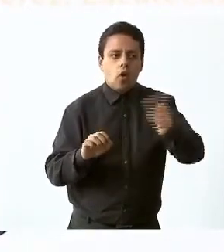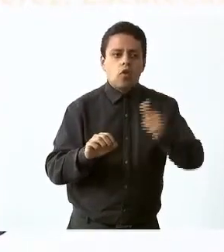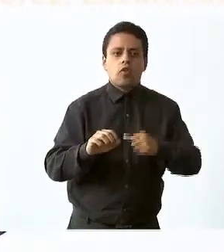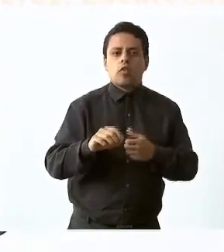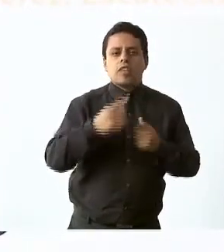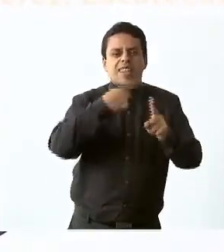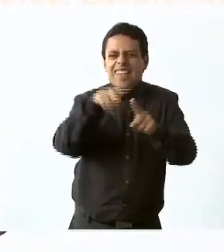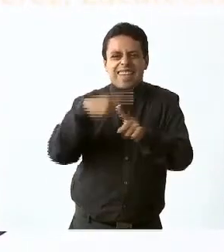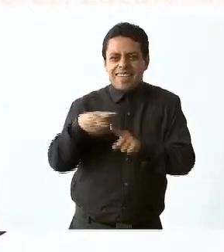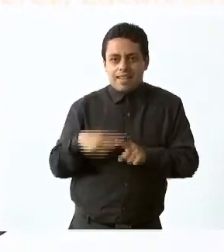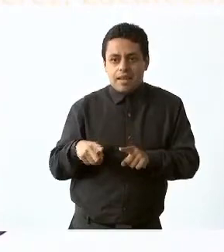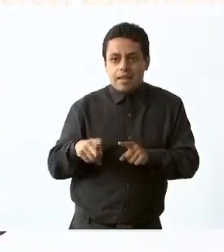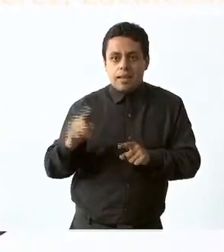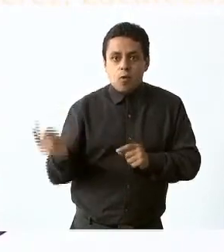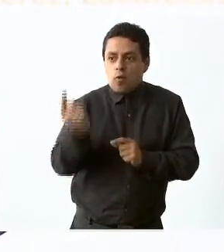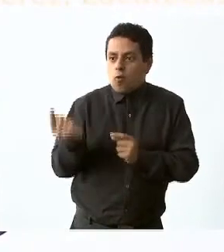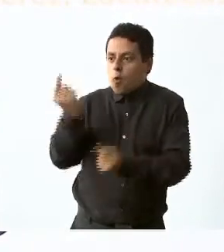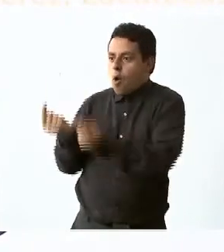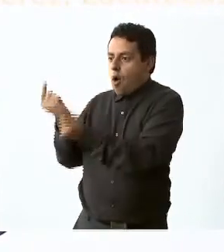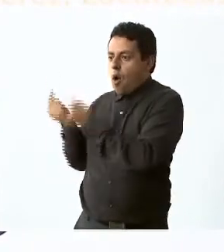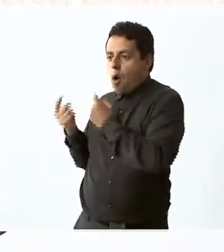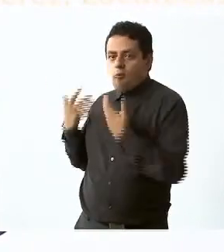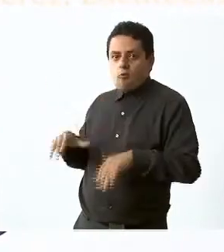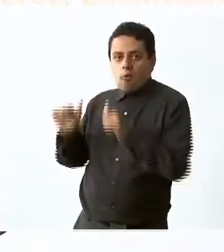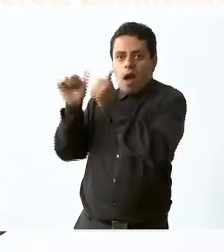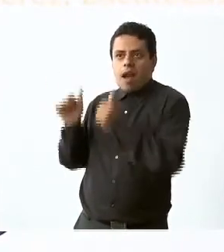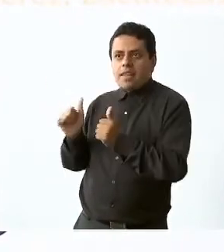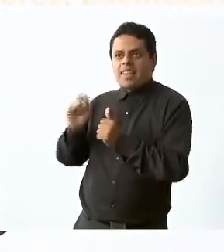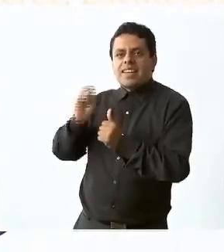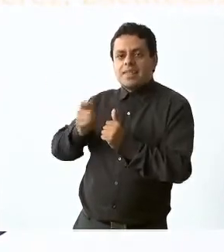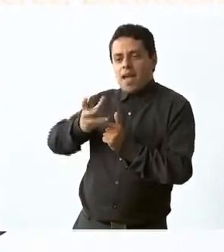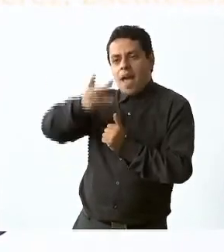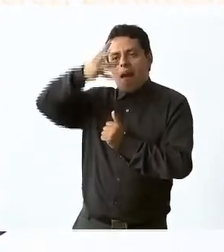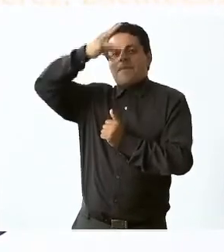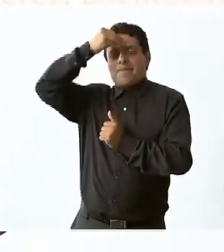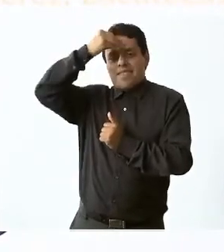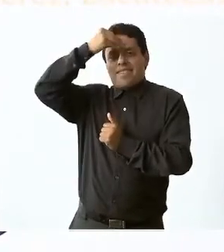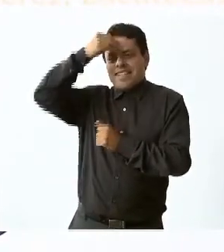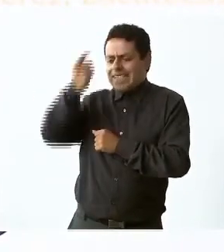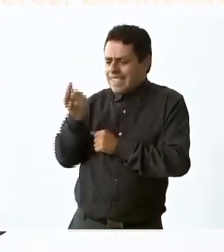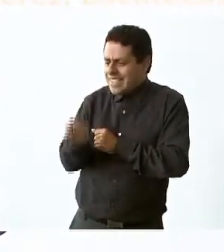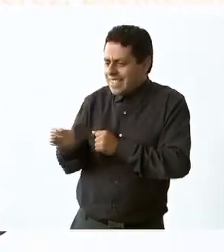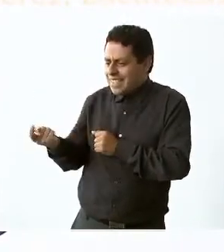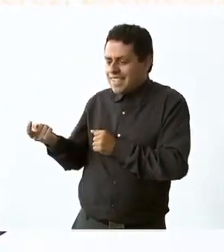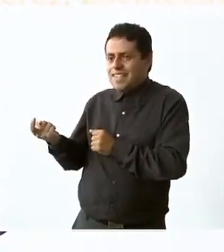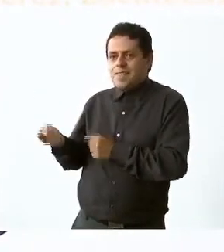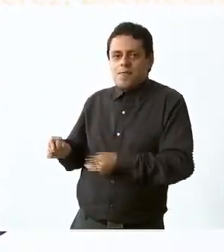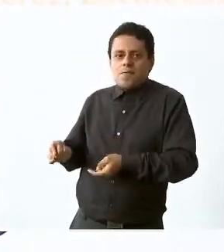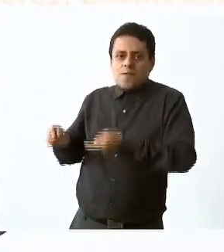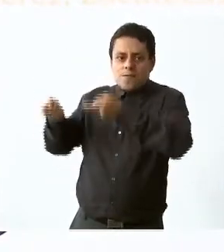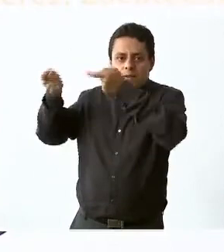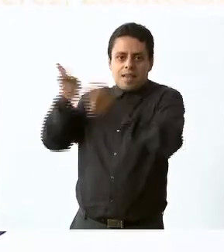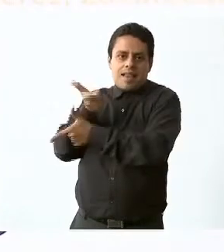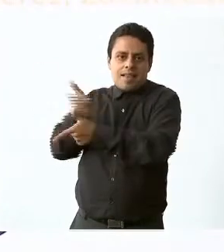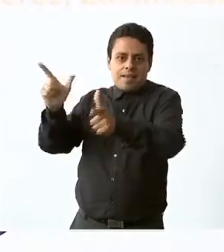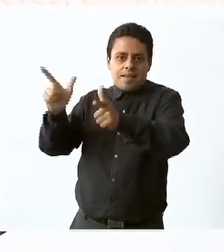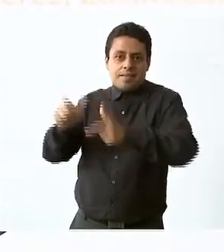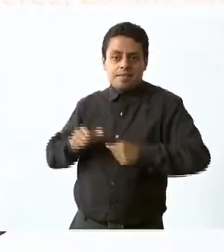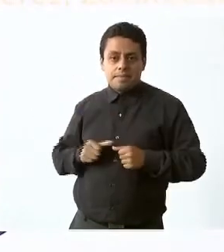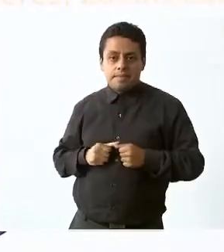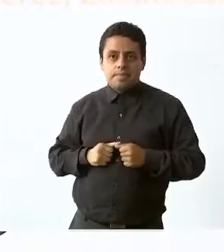es porque están conociendo la bendición del arte desde pequeños, el camino más amplio a la libertad. Por